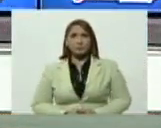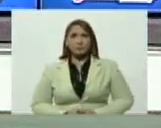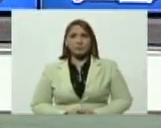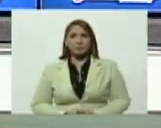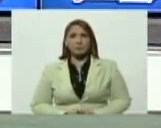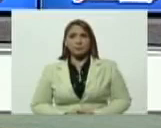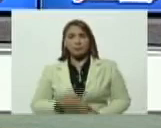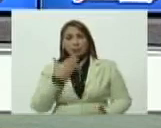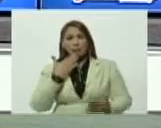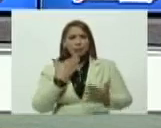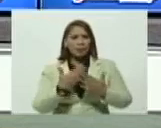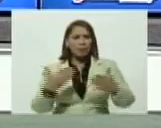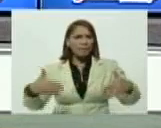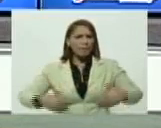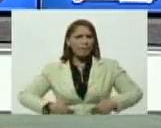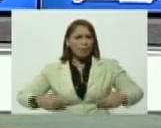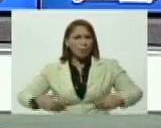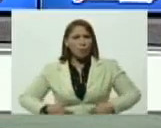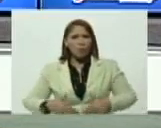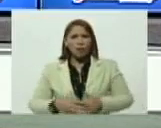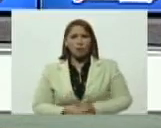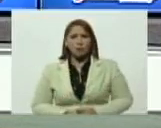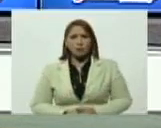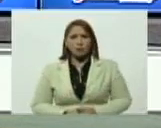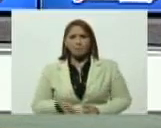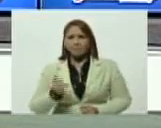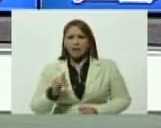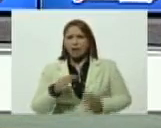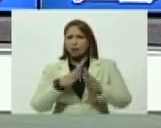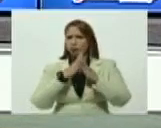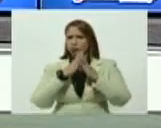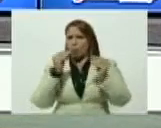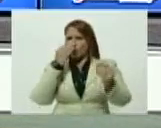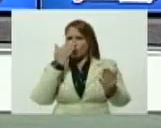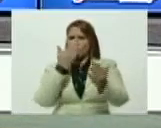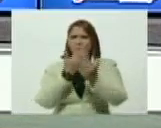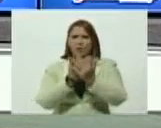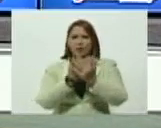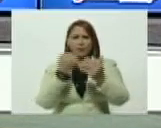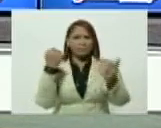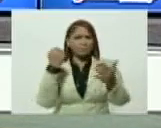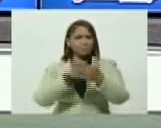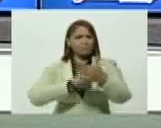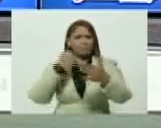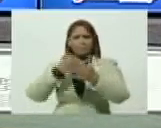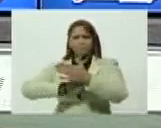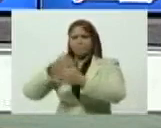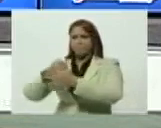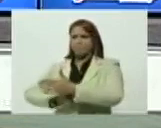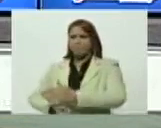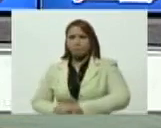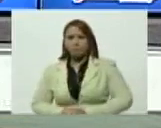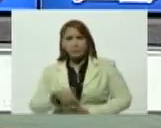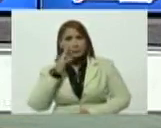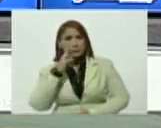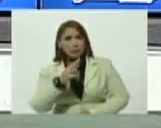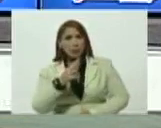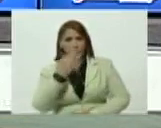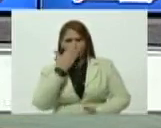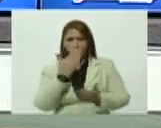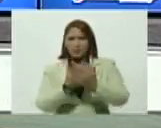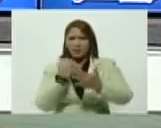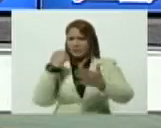gracias a su esfuerzo, está en todos los frentes de batalla. Si vemos el frente de batalla